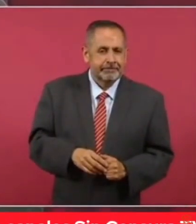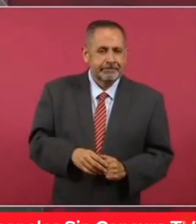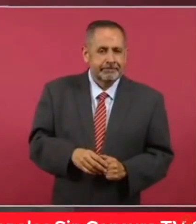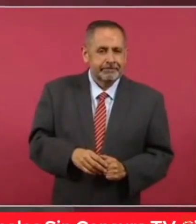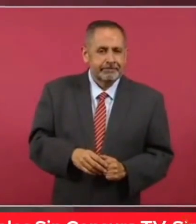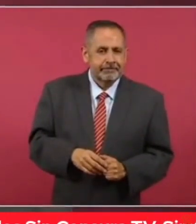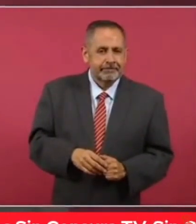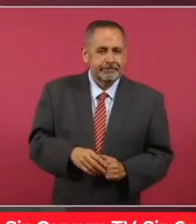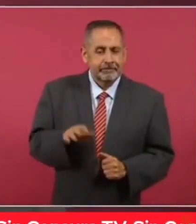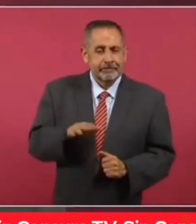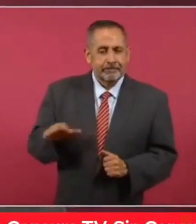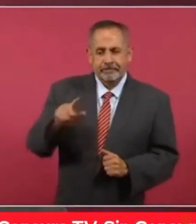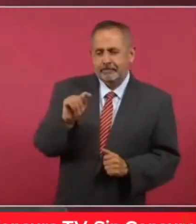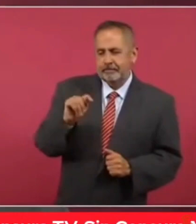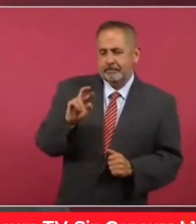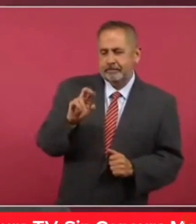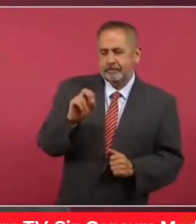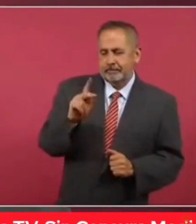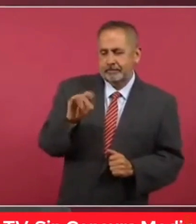solo en el trópico,